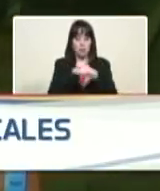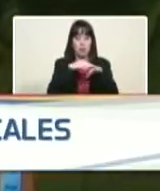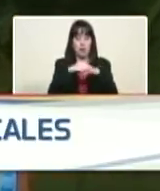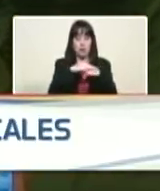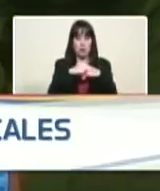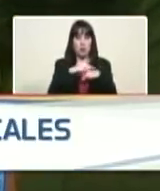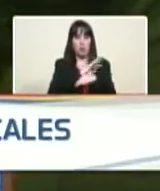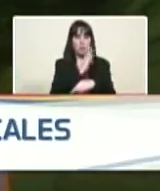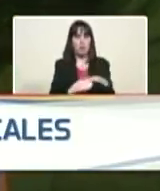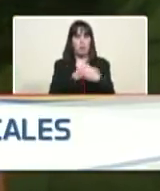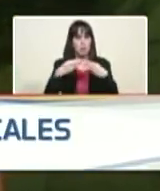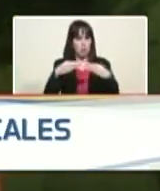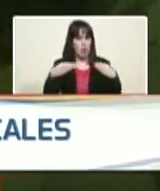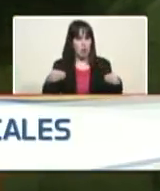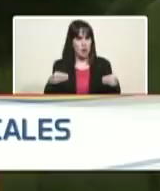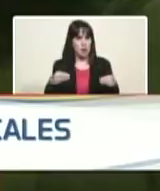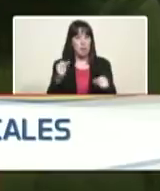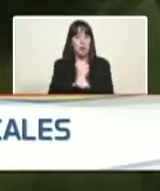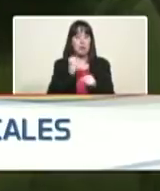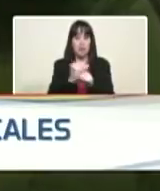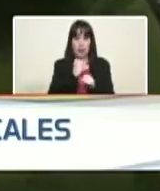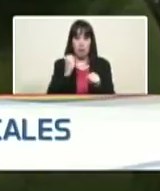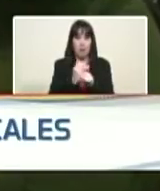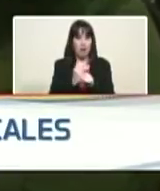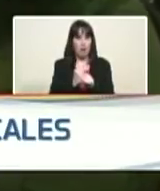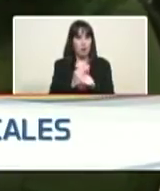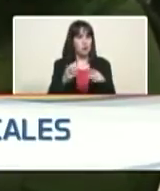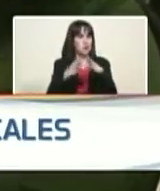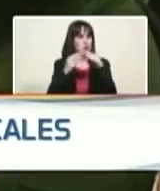Popular, para el trabajo,